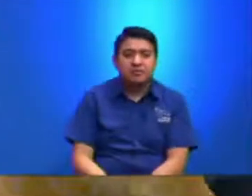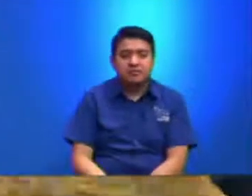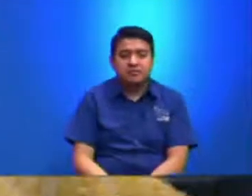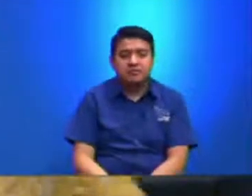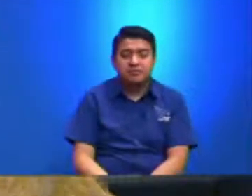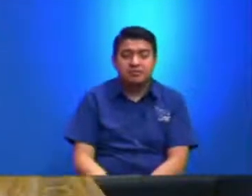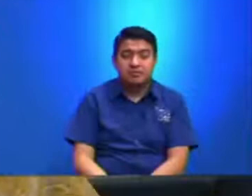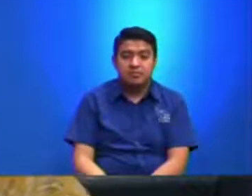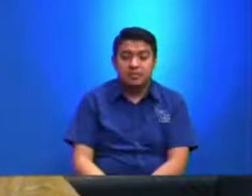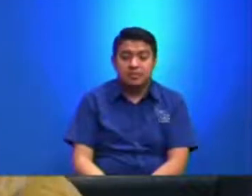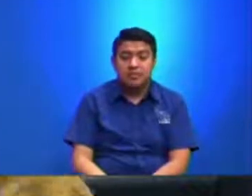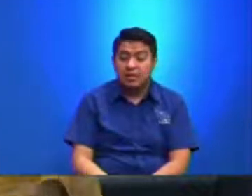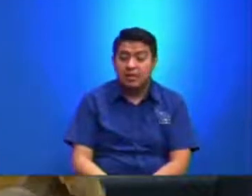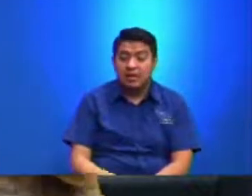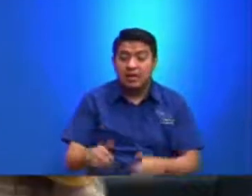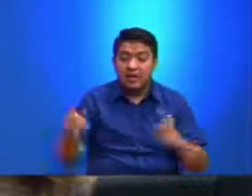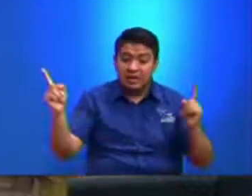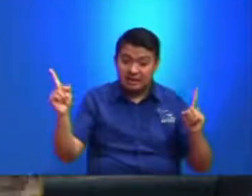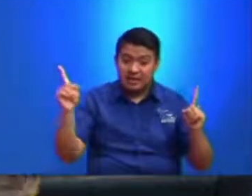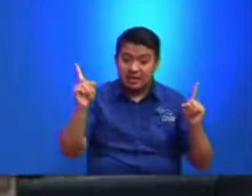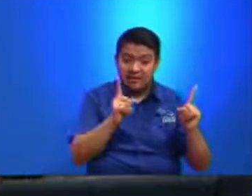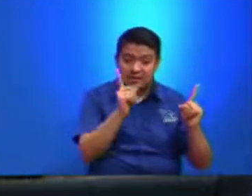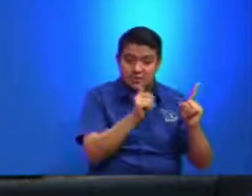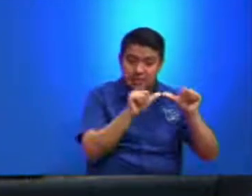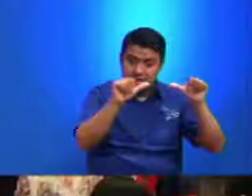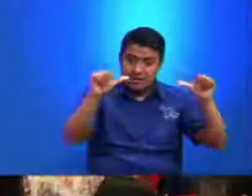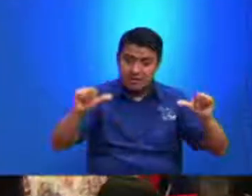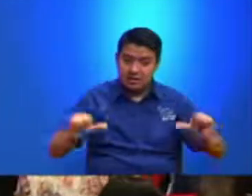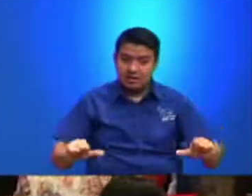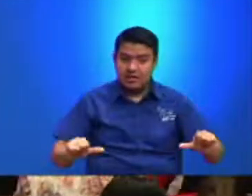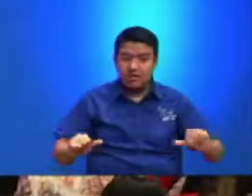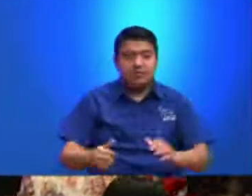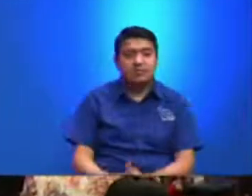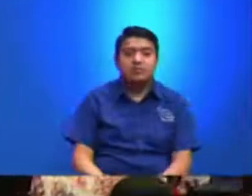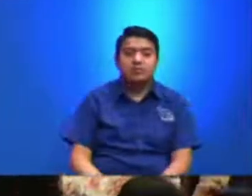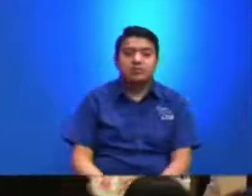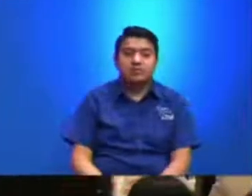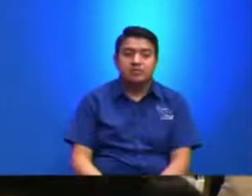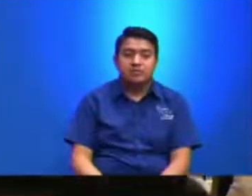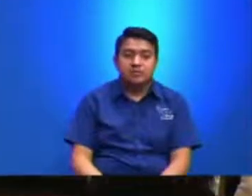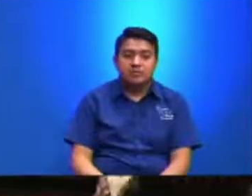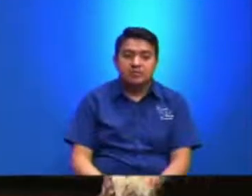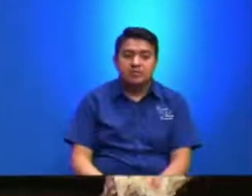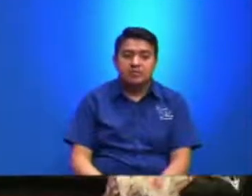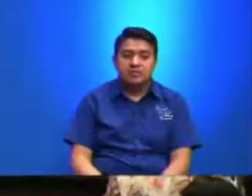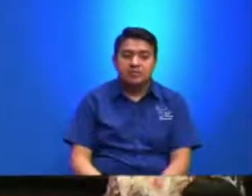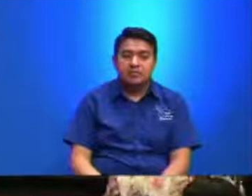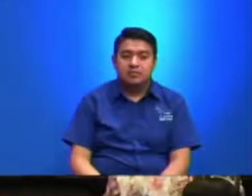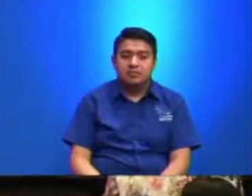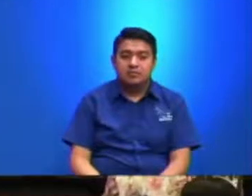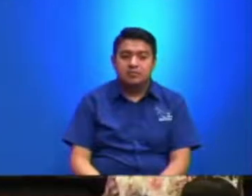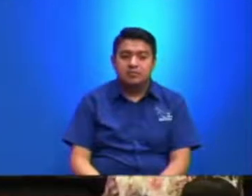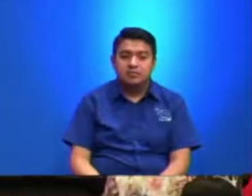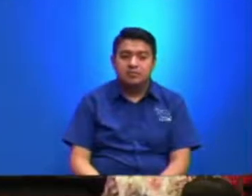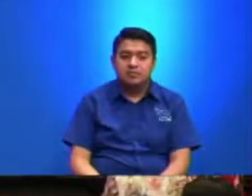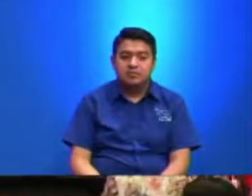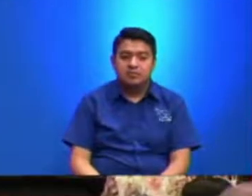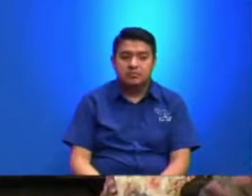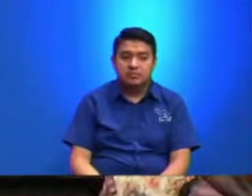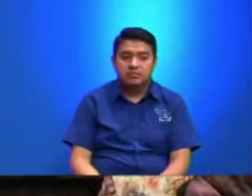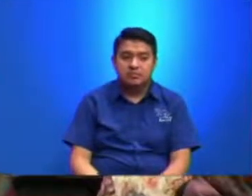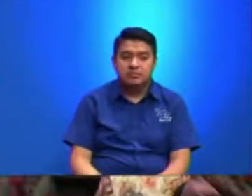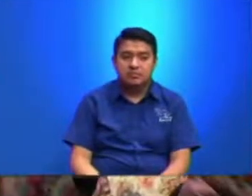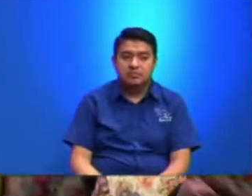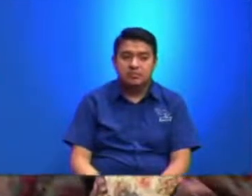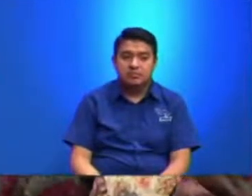acá. Y vamos a orar por ustedes. Sí, acérquense, vamos a cerrar de esa manera